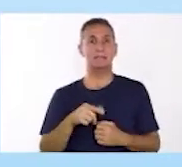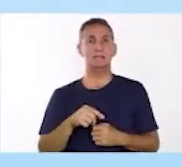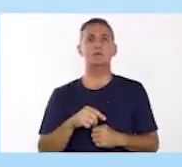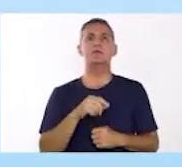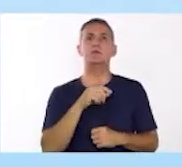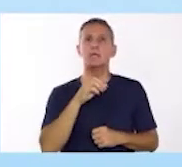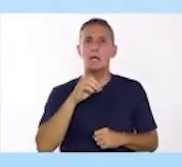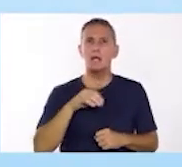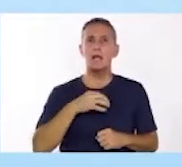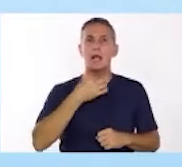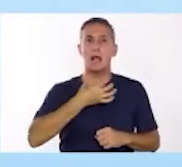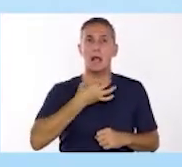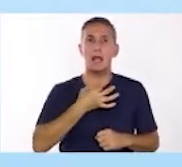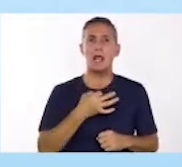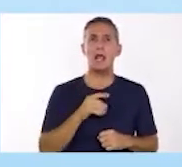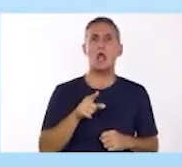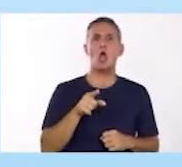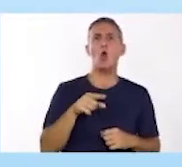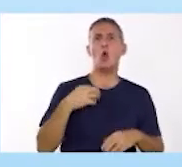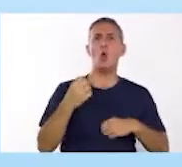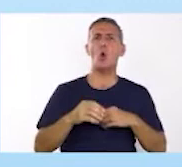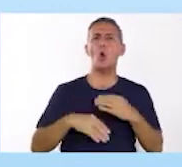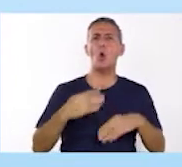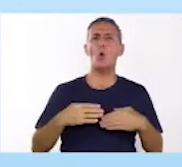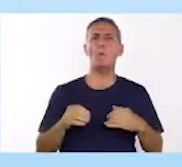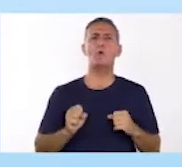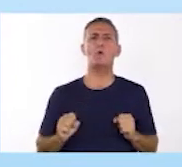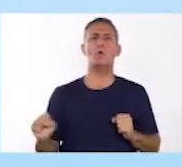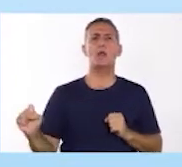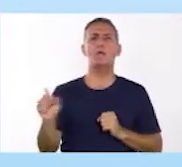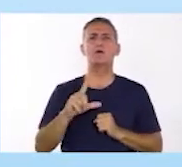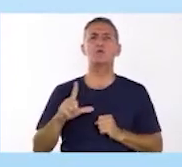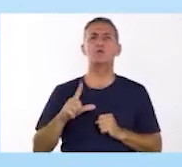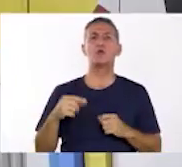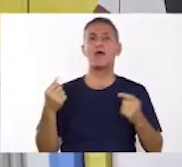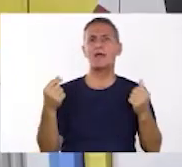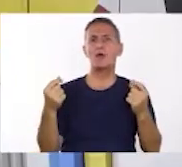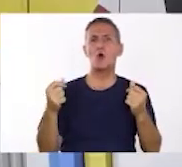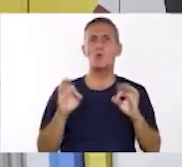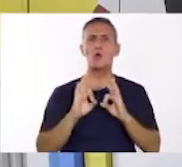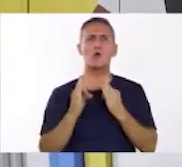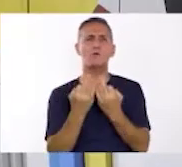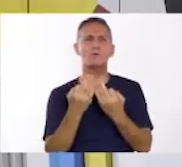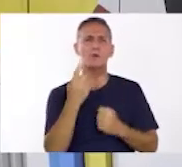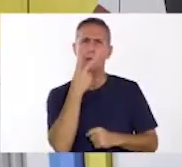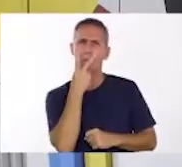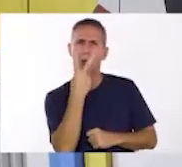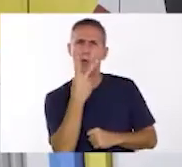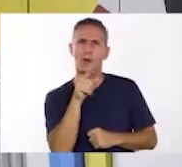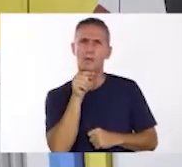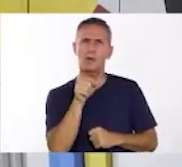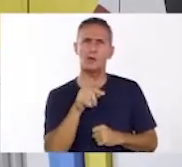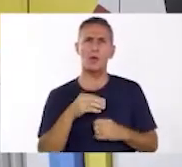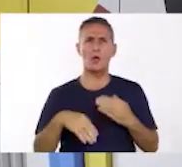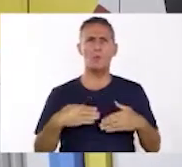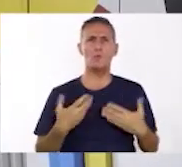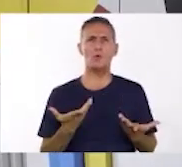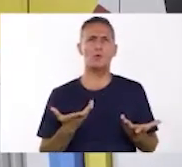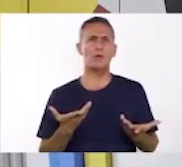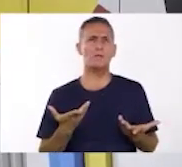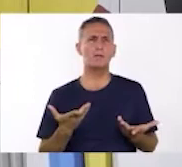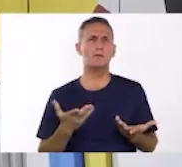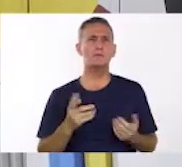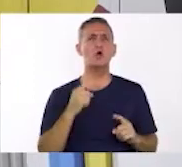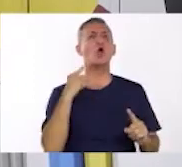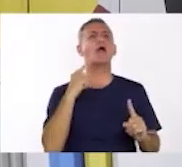lo que bien dice, un conflicto social, económico y familiar. Vamos a ver cuál es ese conflicto, pero ¿cuándo lo vamos a